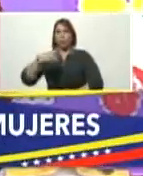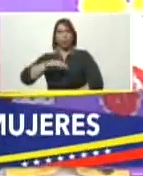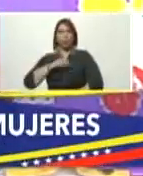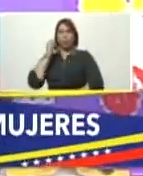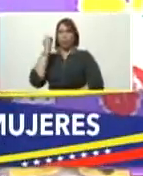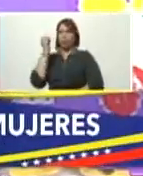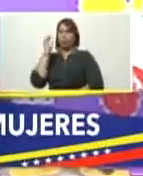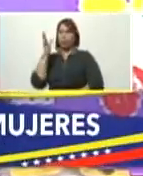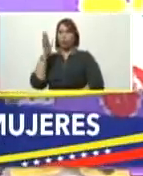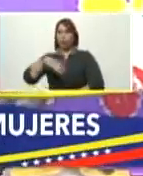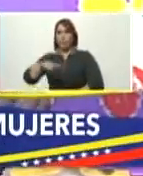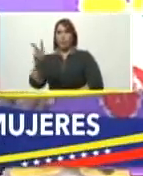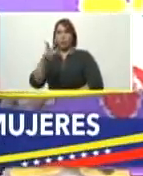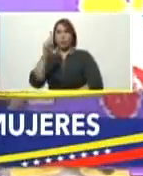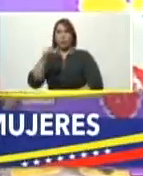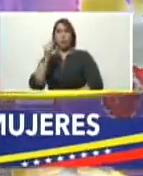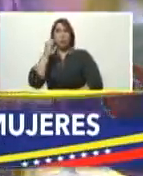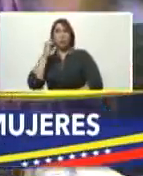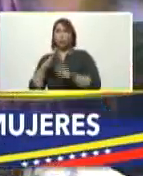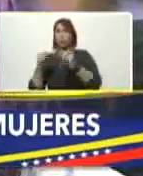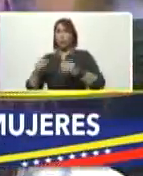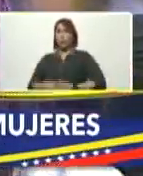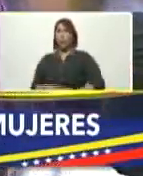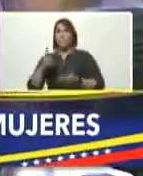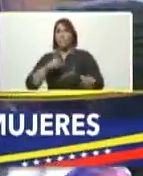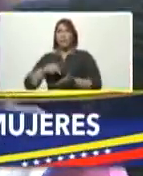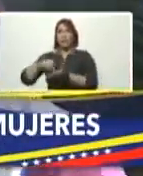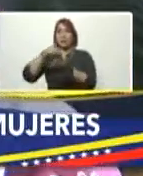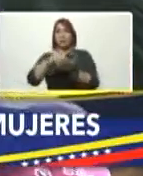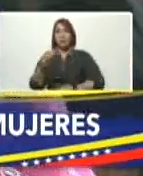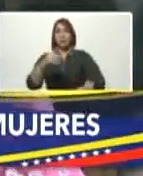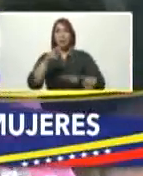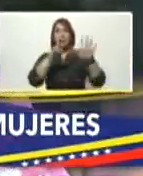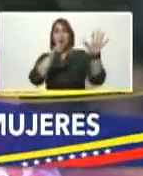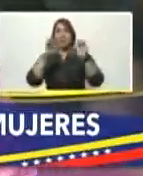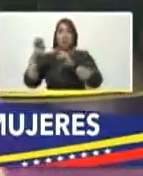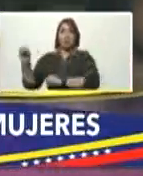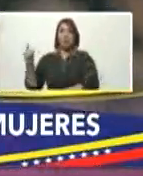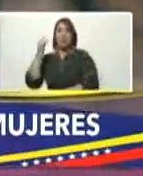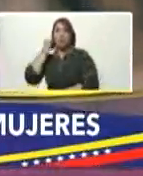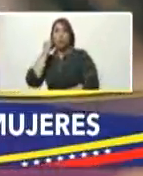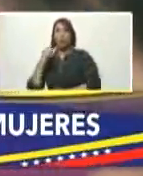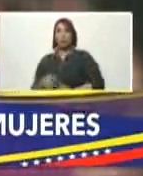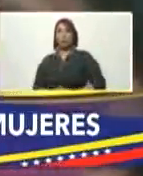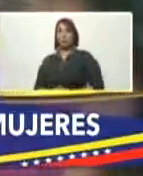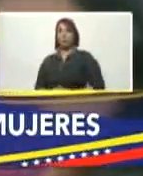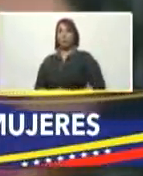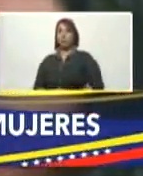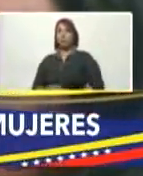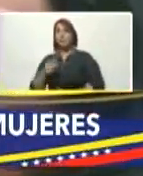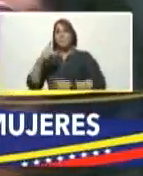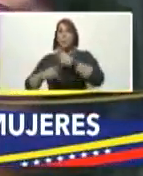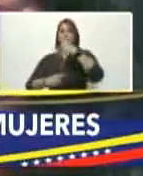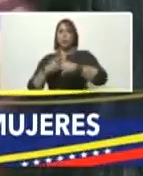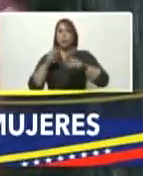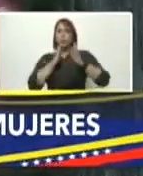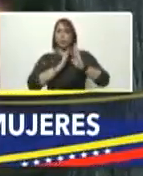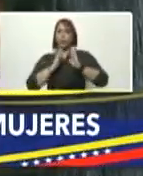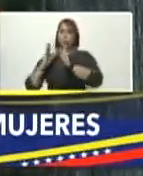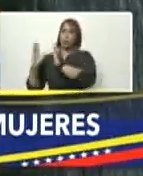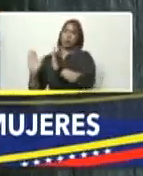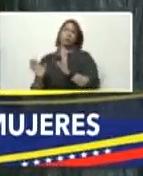todo el país, mujeres está a modo congreso. Han participado más de 700 mujeres en los procesos de organización, los